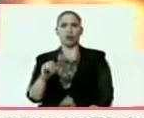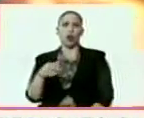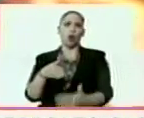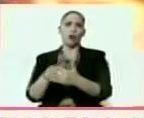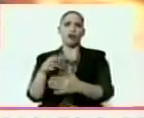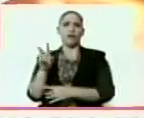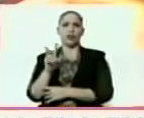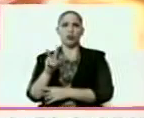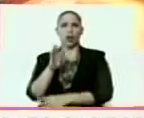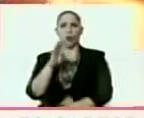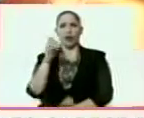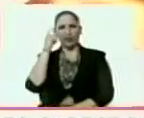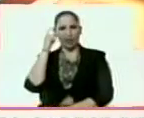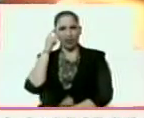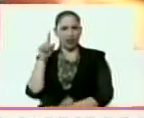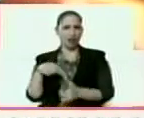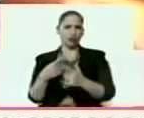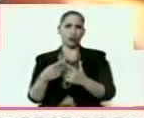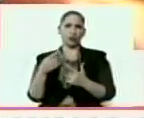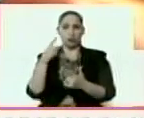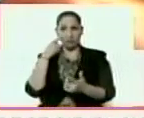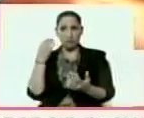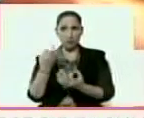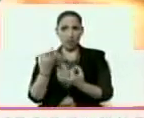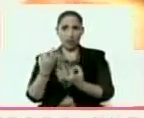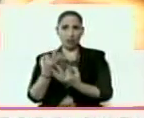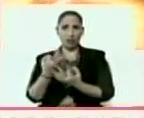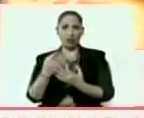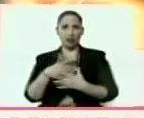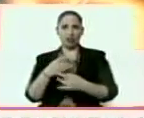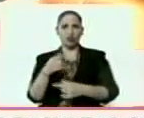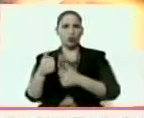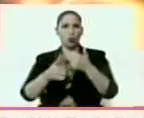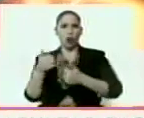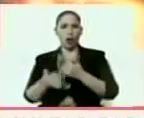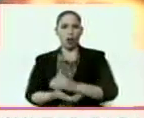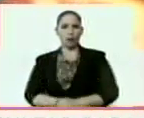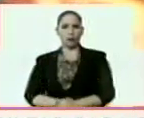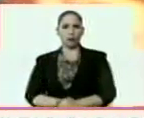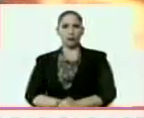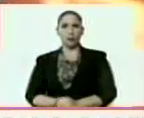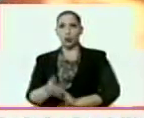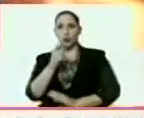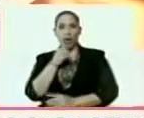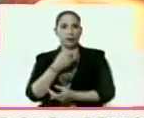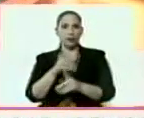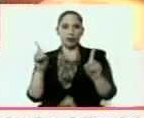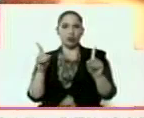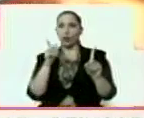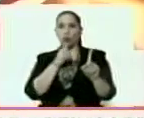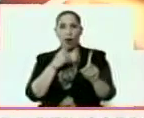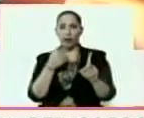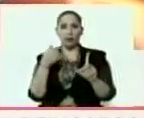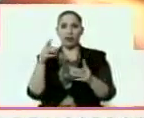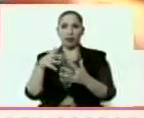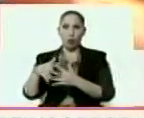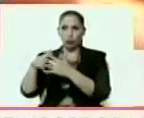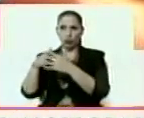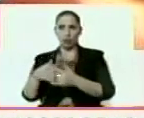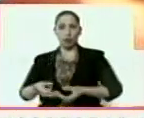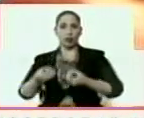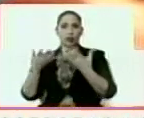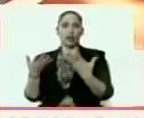Venezuela. Entonces allí tú ves las verdaderas intenciones. Las verdaderas intenciones, obviamente, no es la democracia, no es Estados Unidos quien va a dar